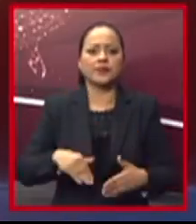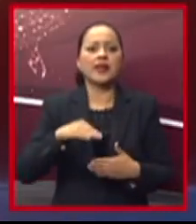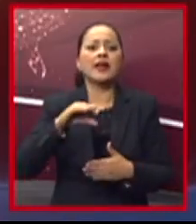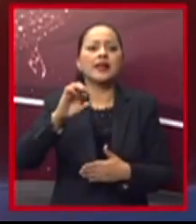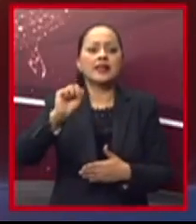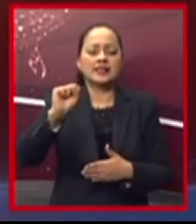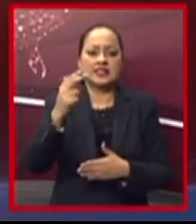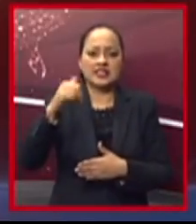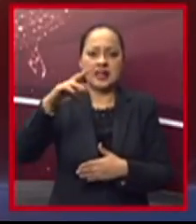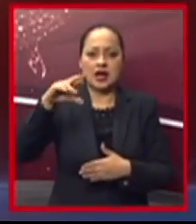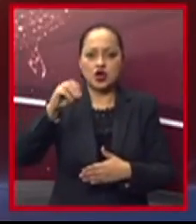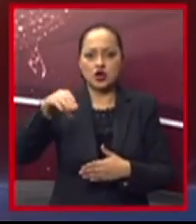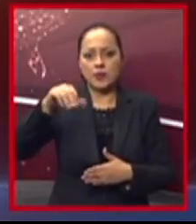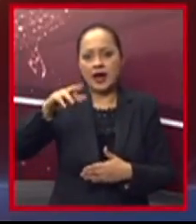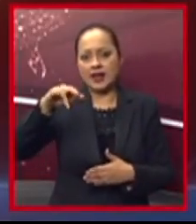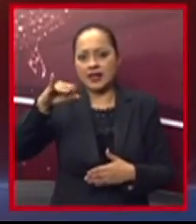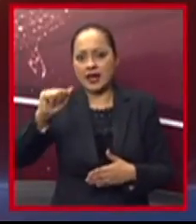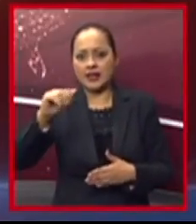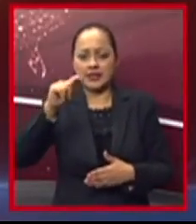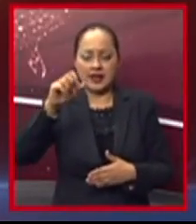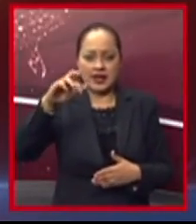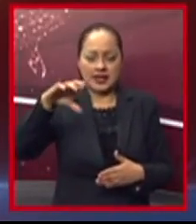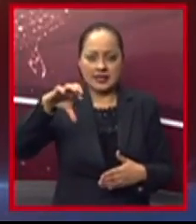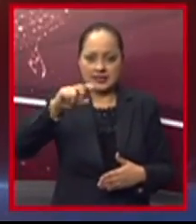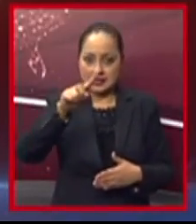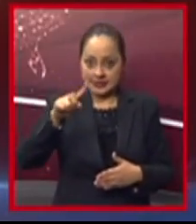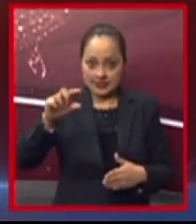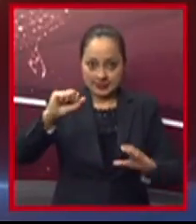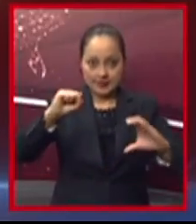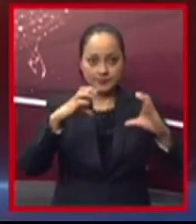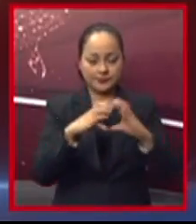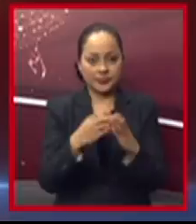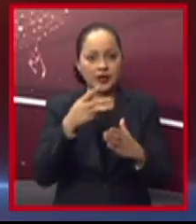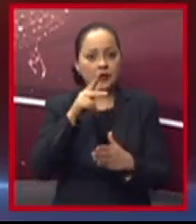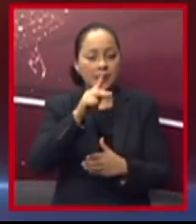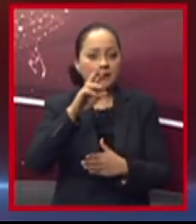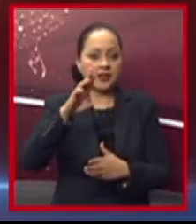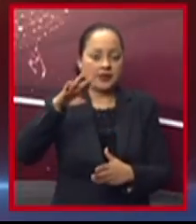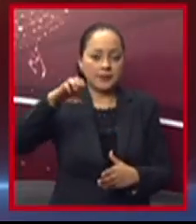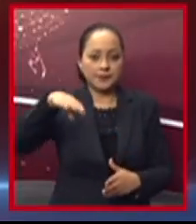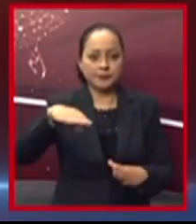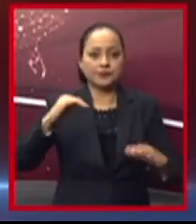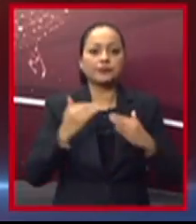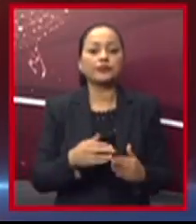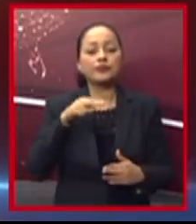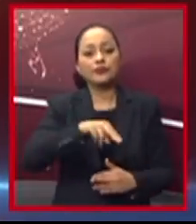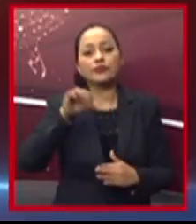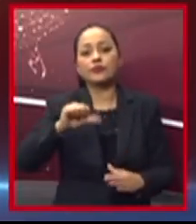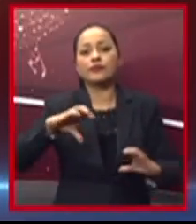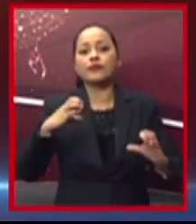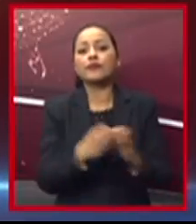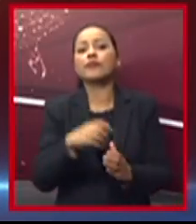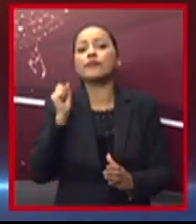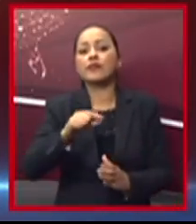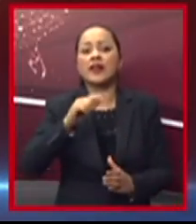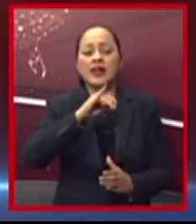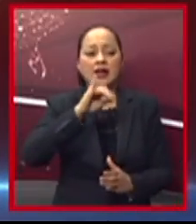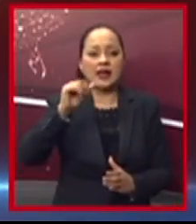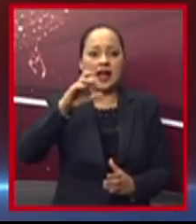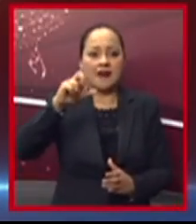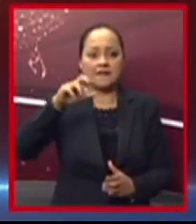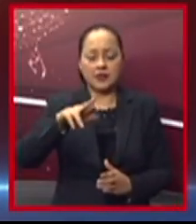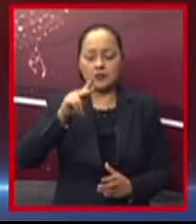María Teresa Cuenca Ayala, del Partido Verde. Por Nueva Alianza, Francisco Javier Pinto Torres,